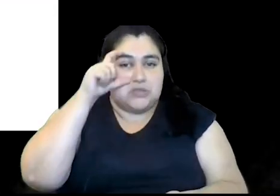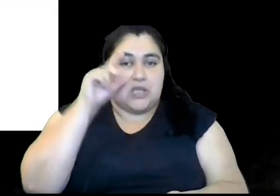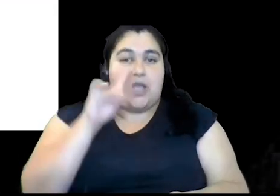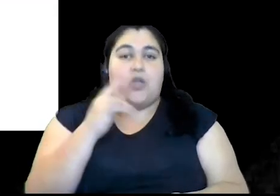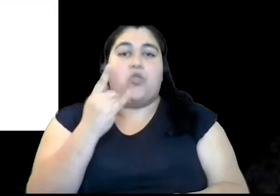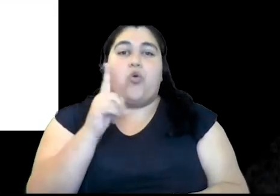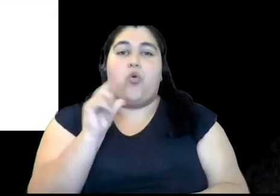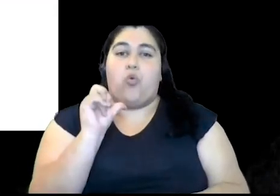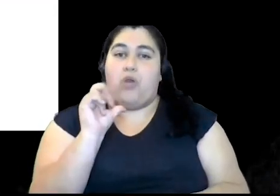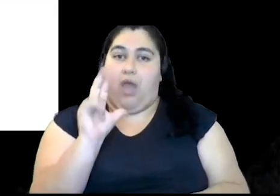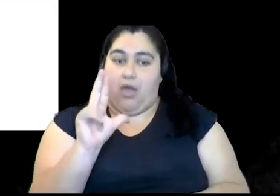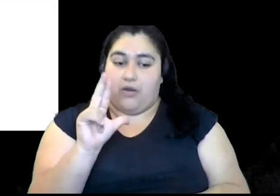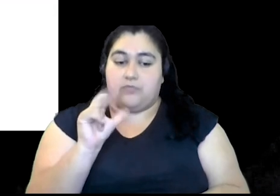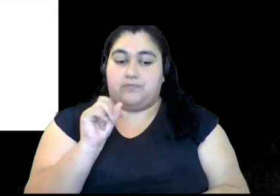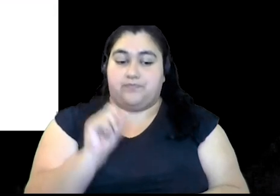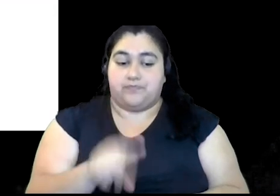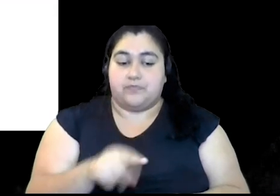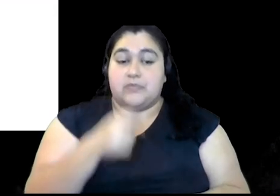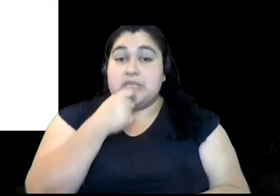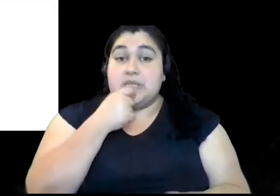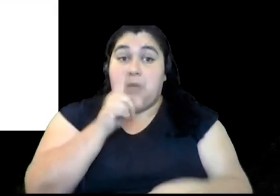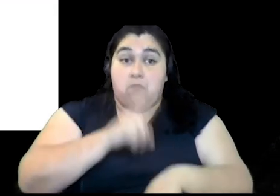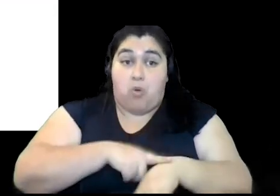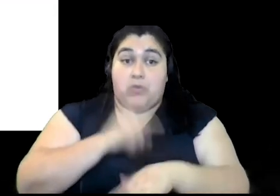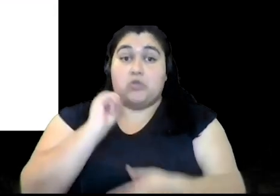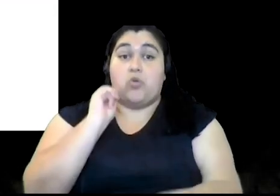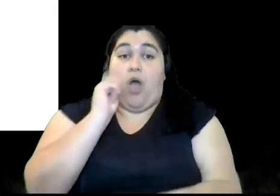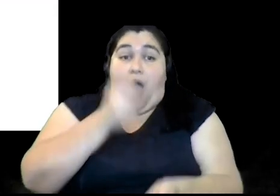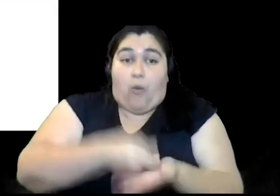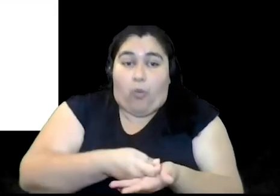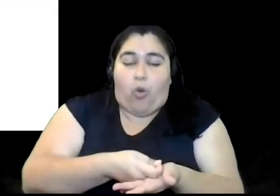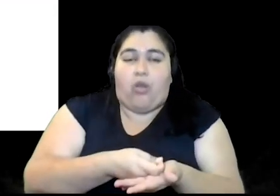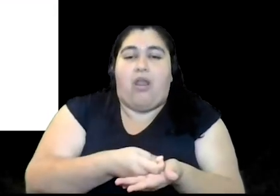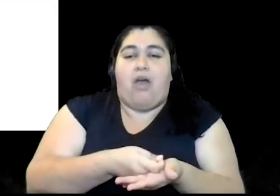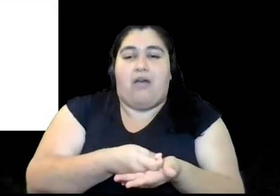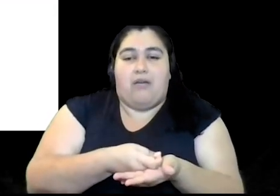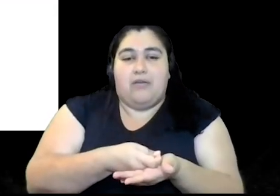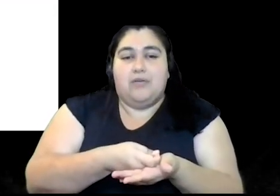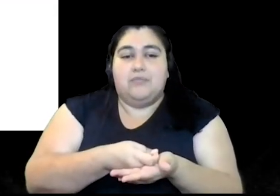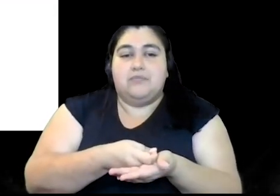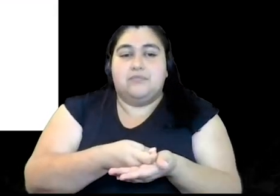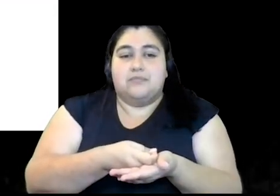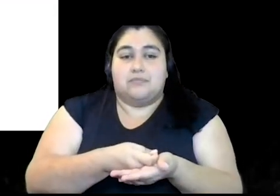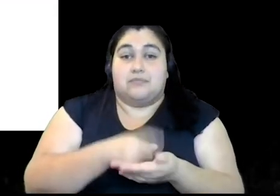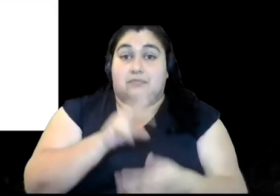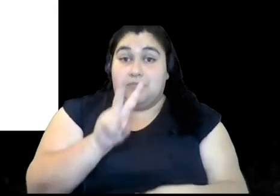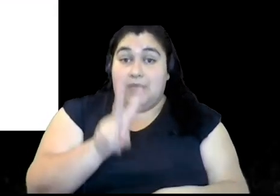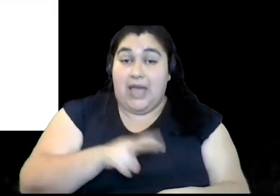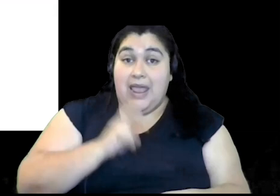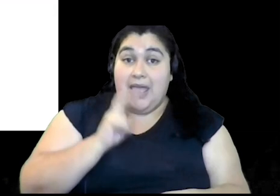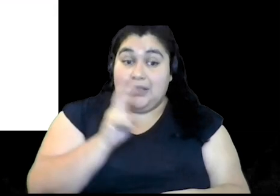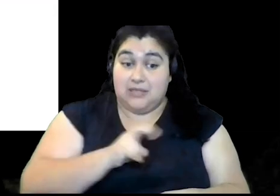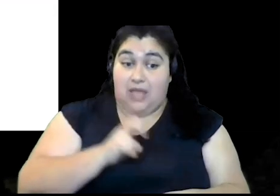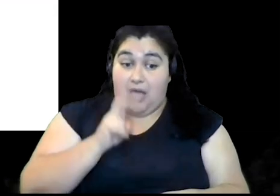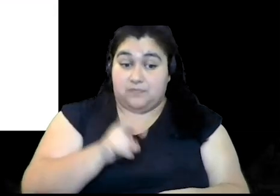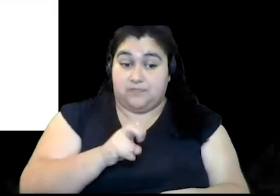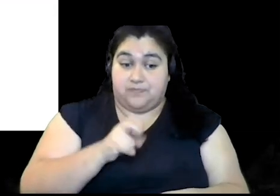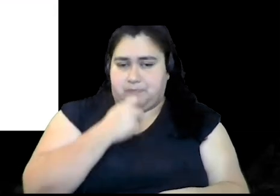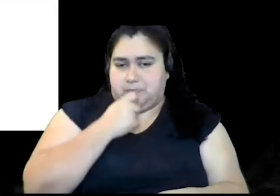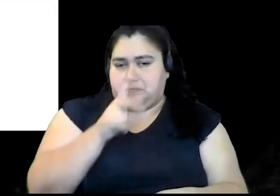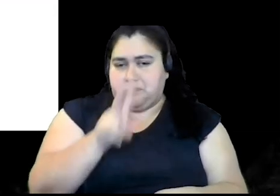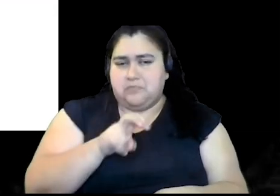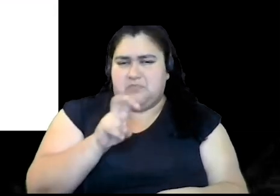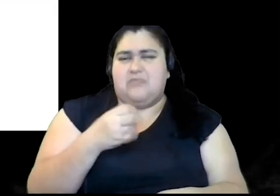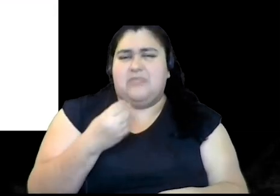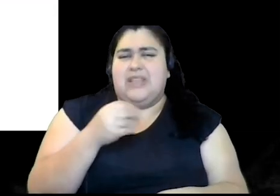y una vez que abona el impuesto cedular, la renta menos, o sea, la renta, ¿a